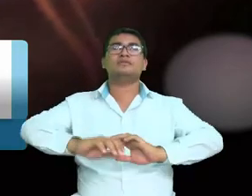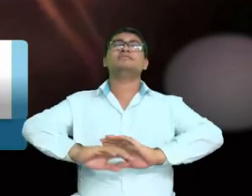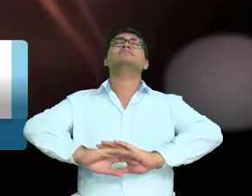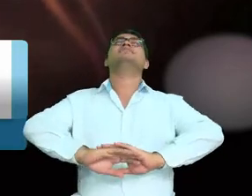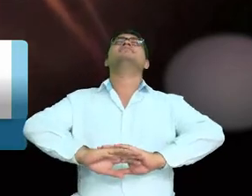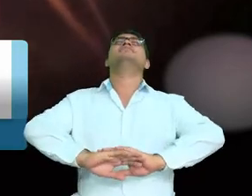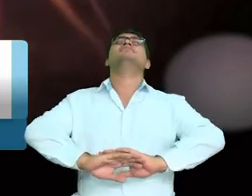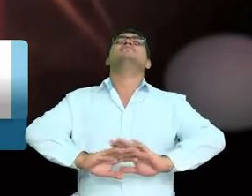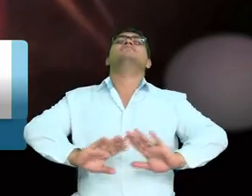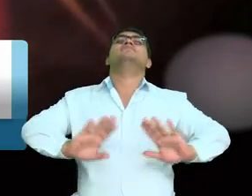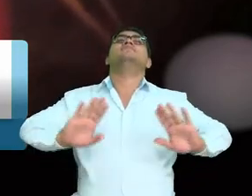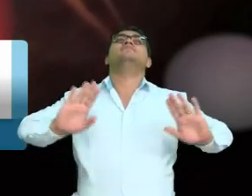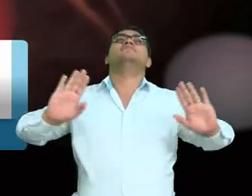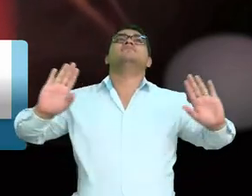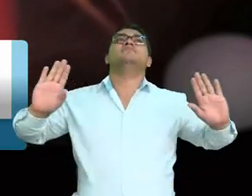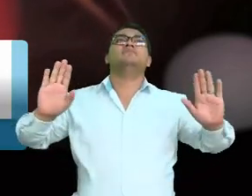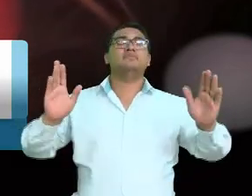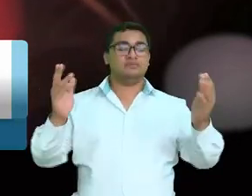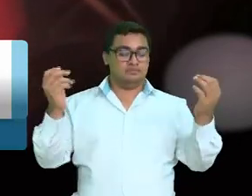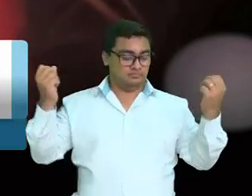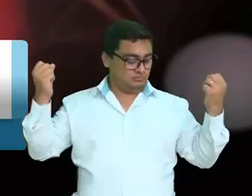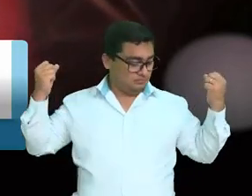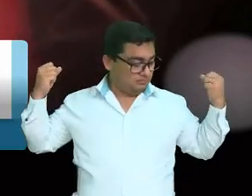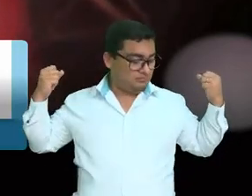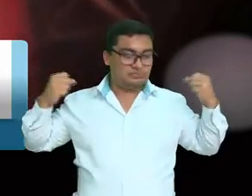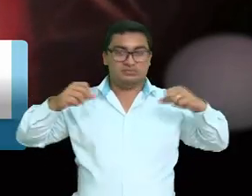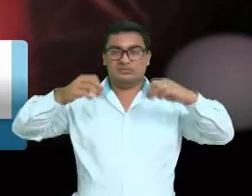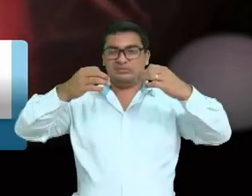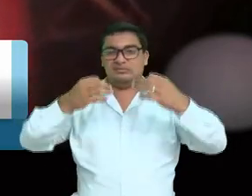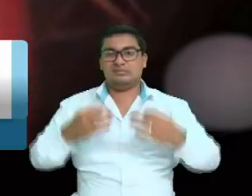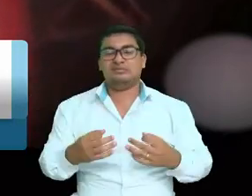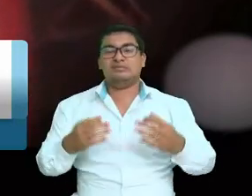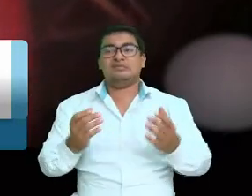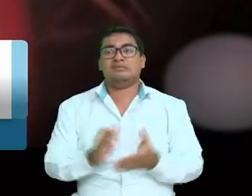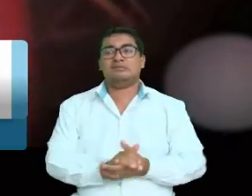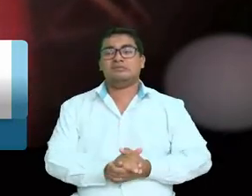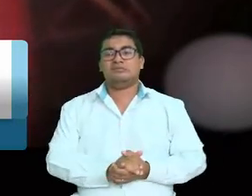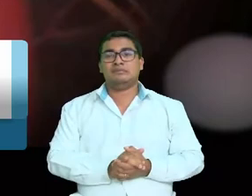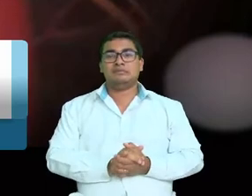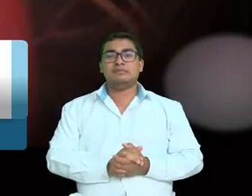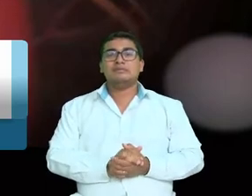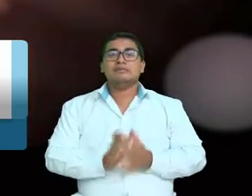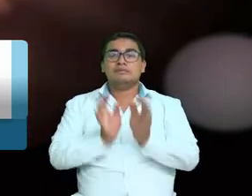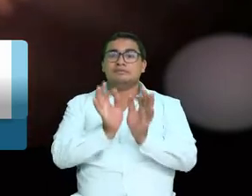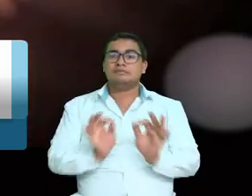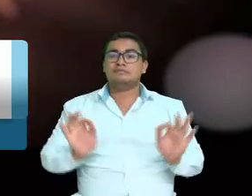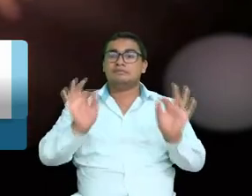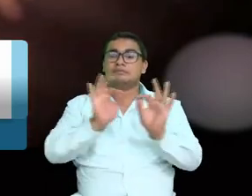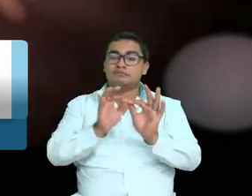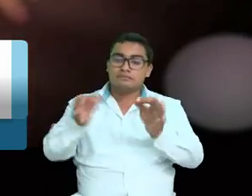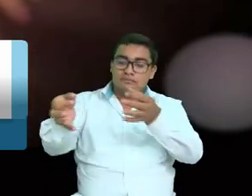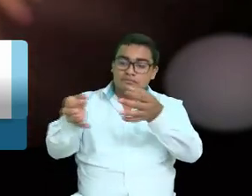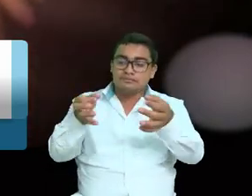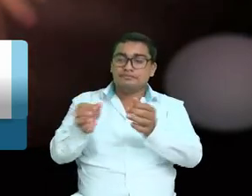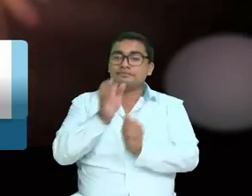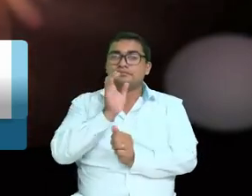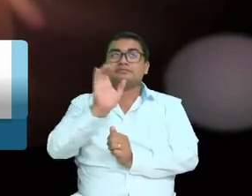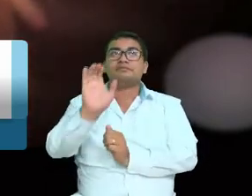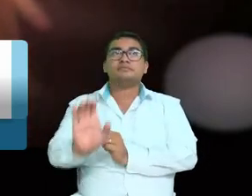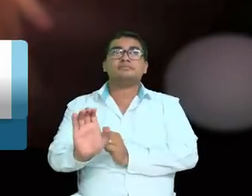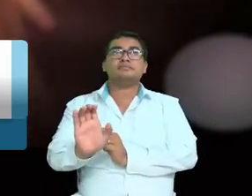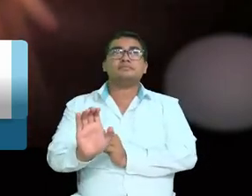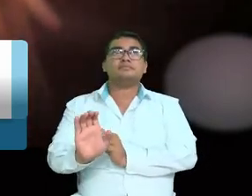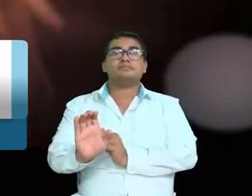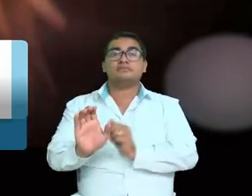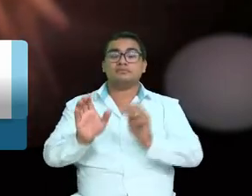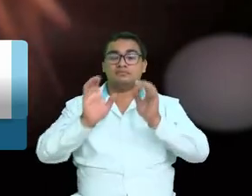concentración para hacer las cosas. Por eso es importante inculcarle esto a nuestros niños también, o sea, al final sí, para que el